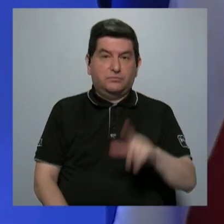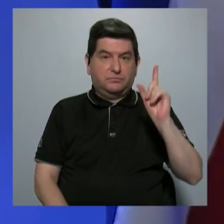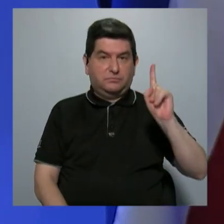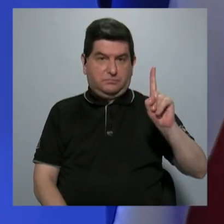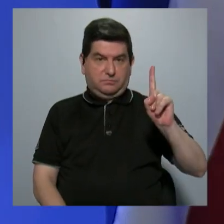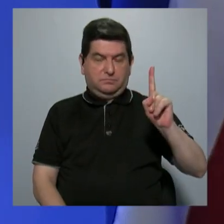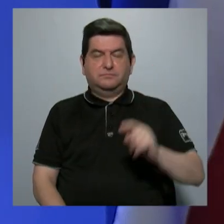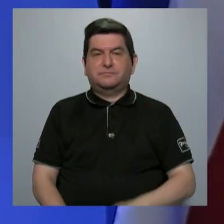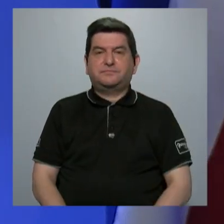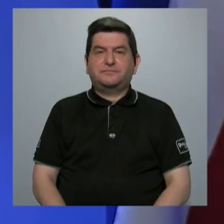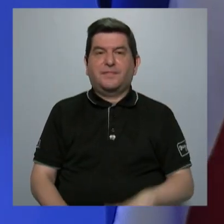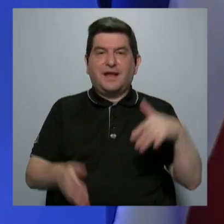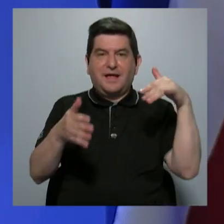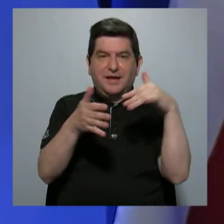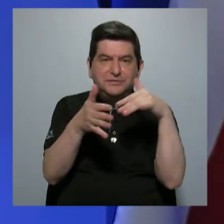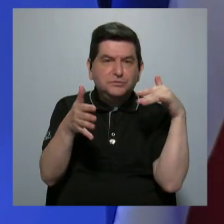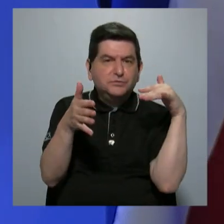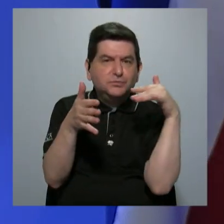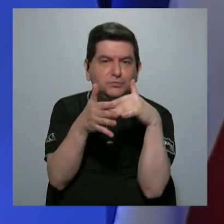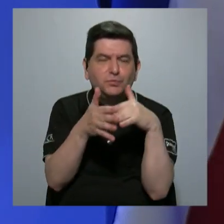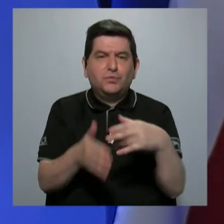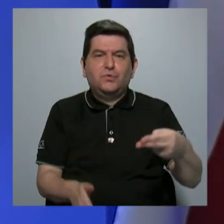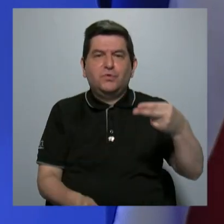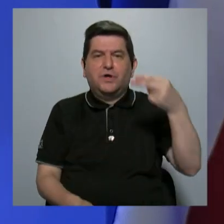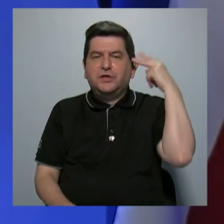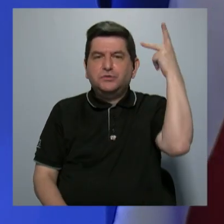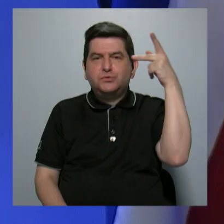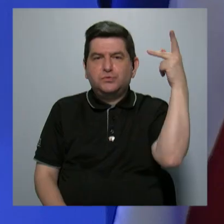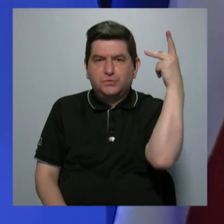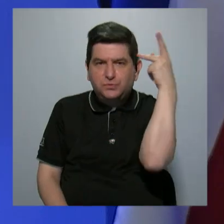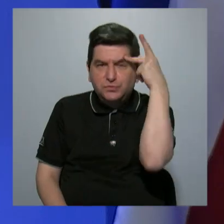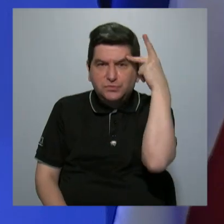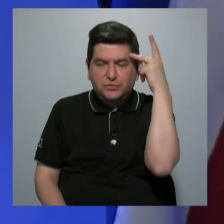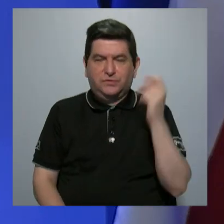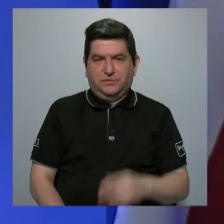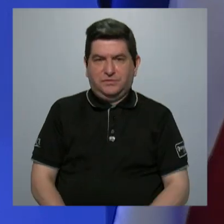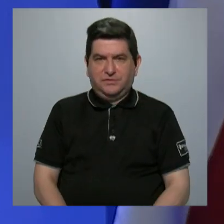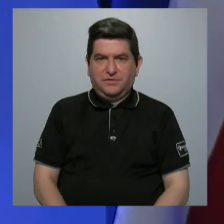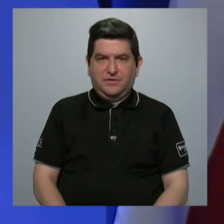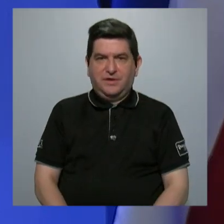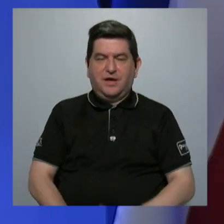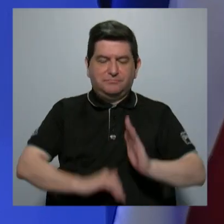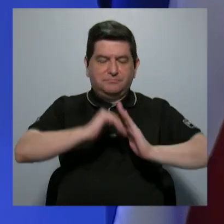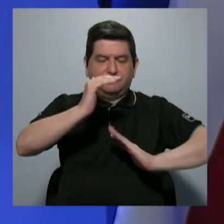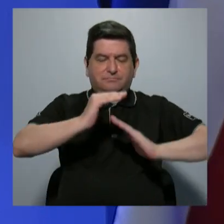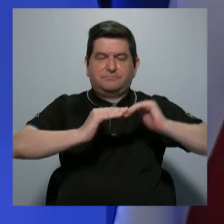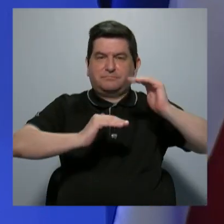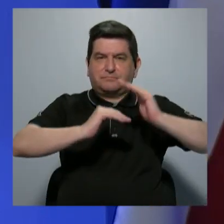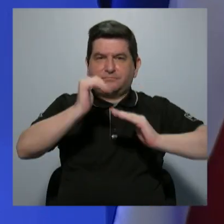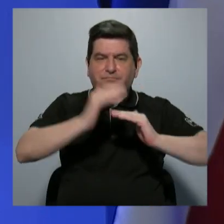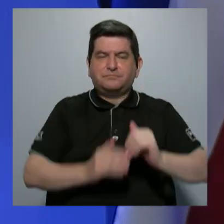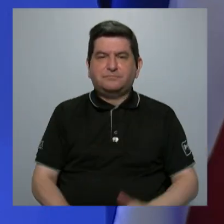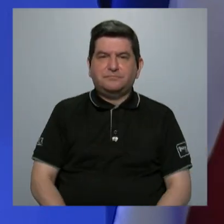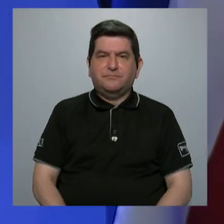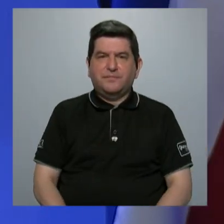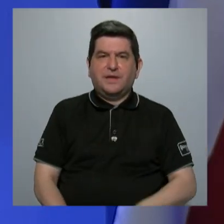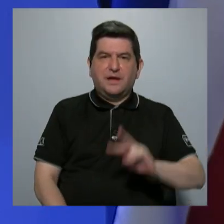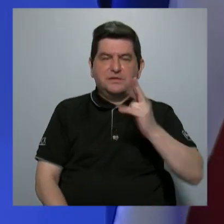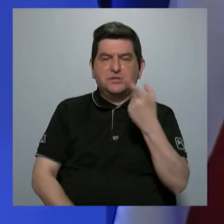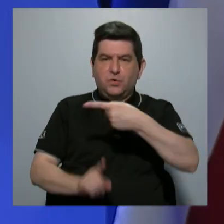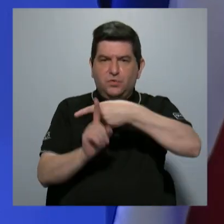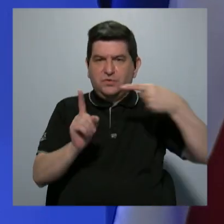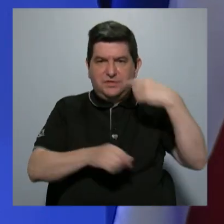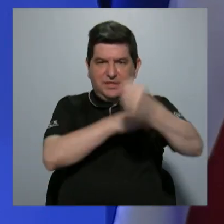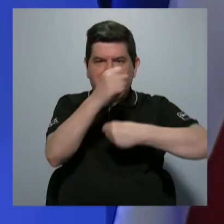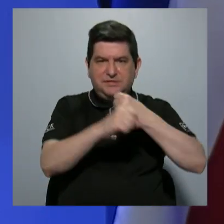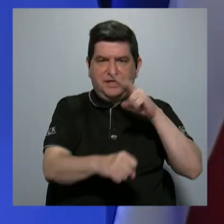ellas tiene que ver con estudiar la historia política de la construcción durante la segunda mitad del